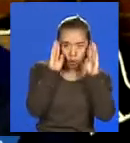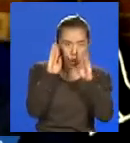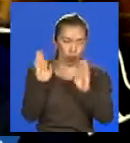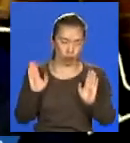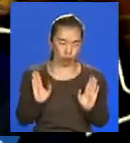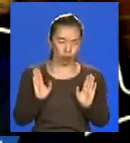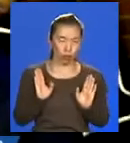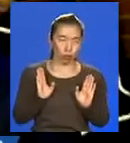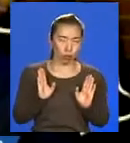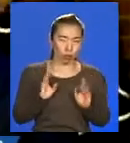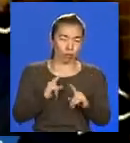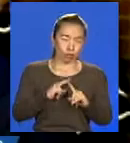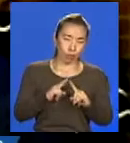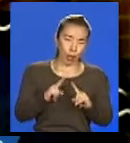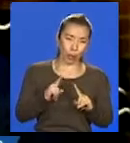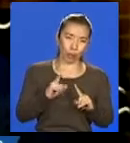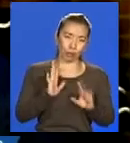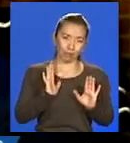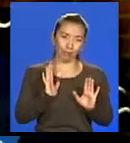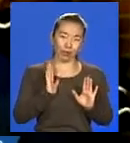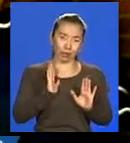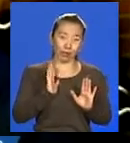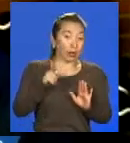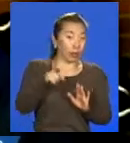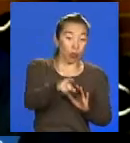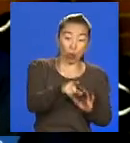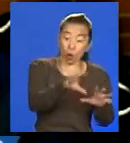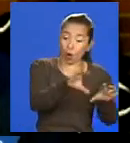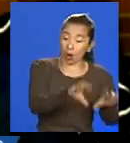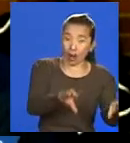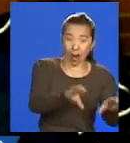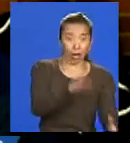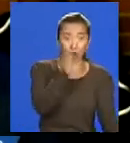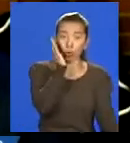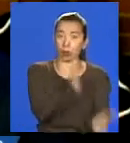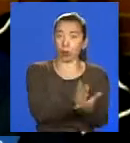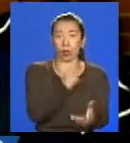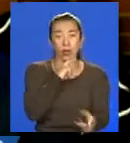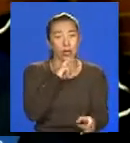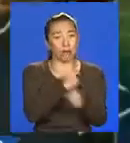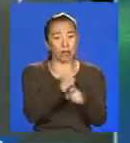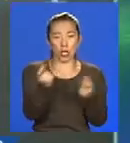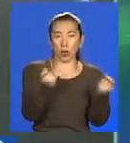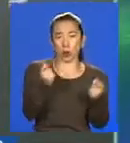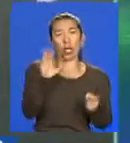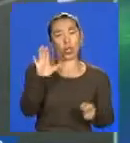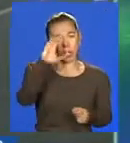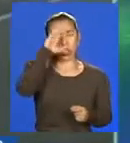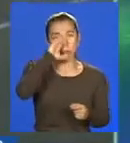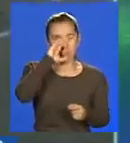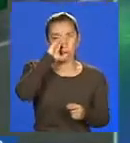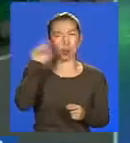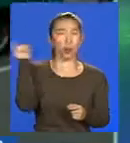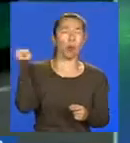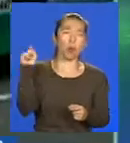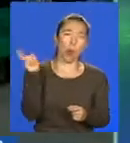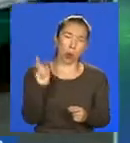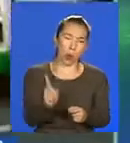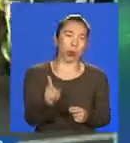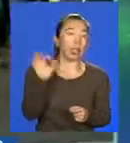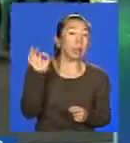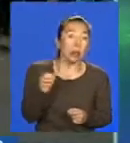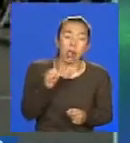desafortunadamente la dinámica de ese tipo de actos pues hace muy difícil controlarlos. Chapinero históricamente ha sido una localidad